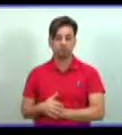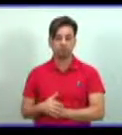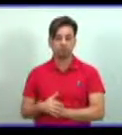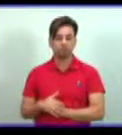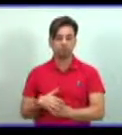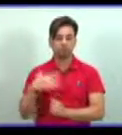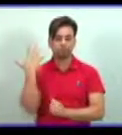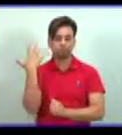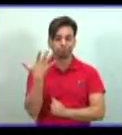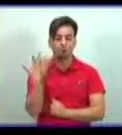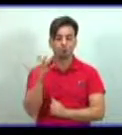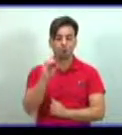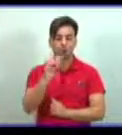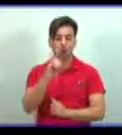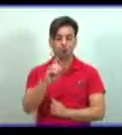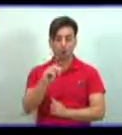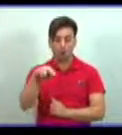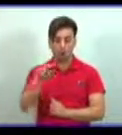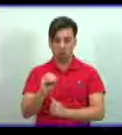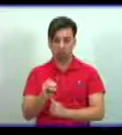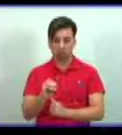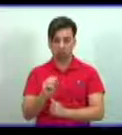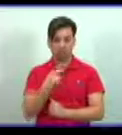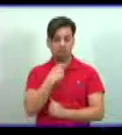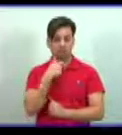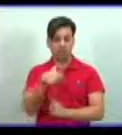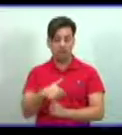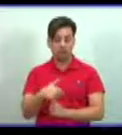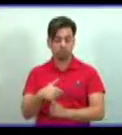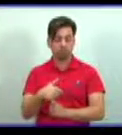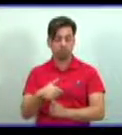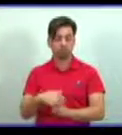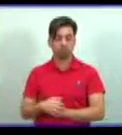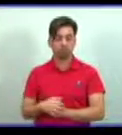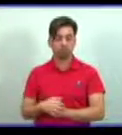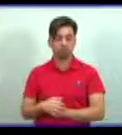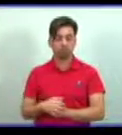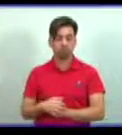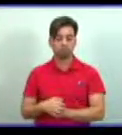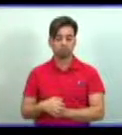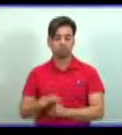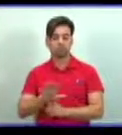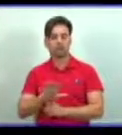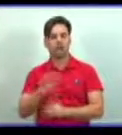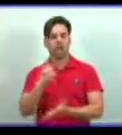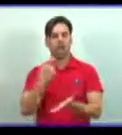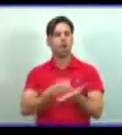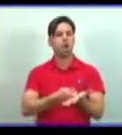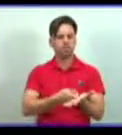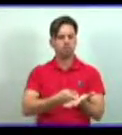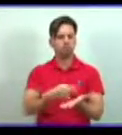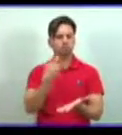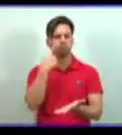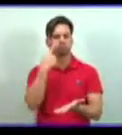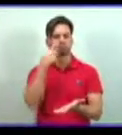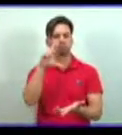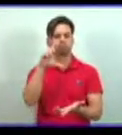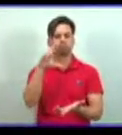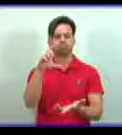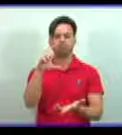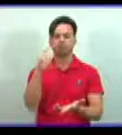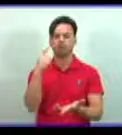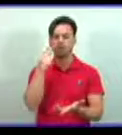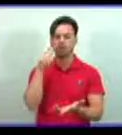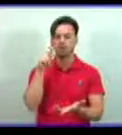Por tanto, siempre que compren un producto de este tipo, aunque las grandes industrias ya lo tienen reglamentado, deben buscar un cartel que debe